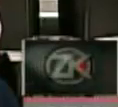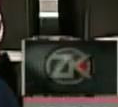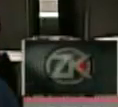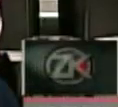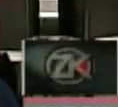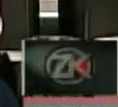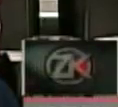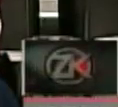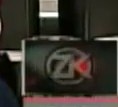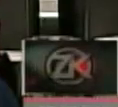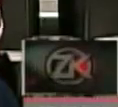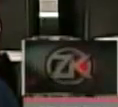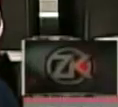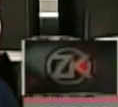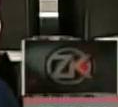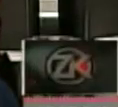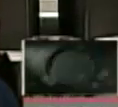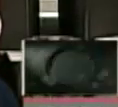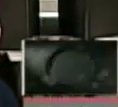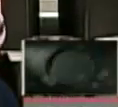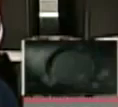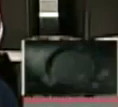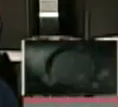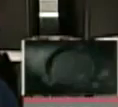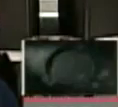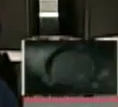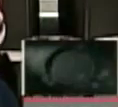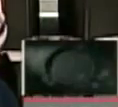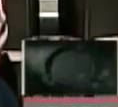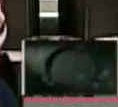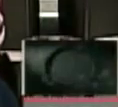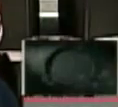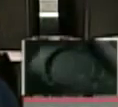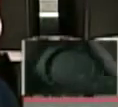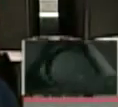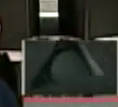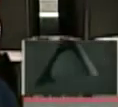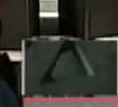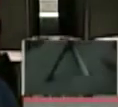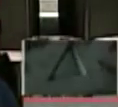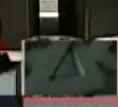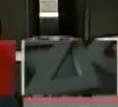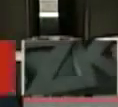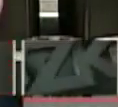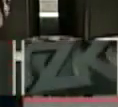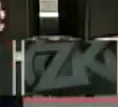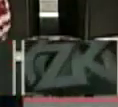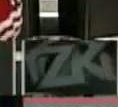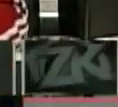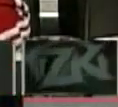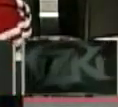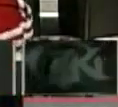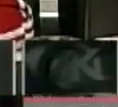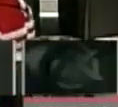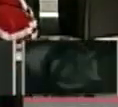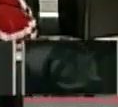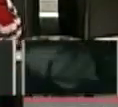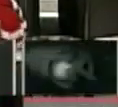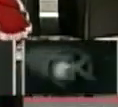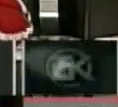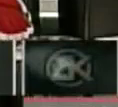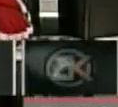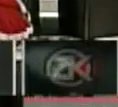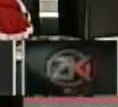Vamos a poner la etiqueta, por favor, numeral Salvemos al Amazonas ZK, porque, bueno, están